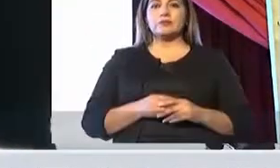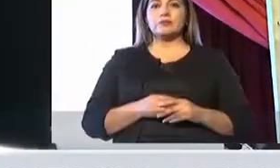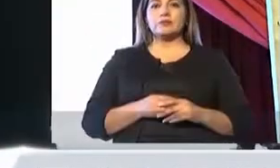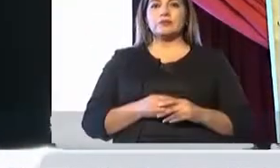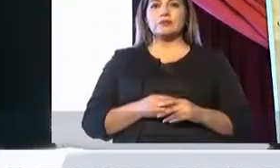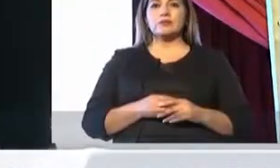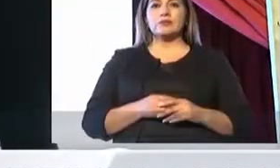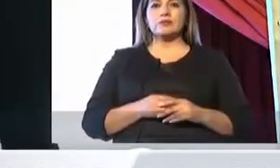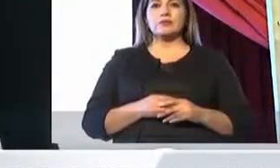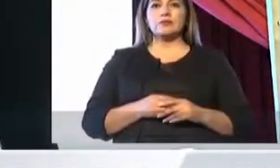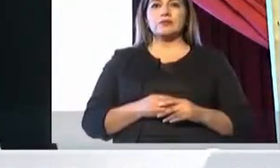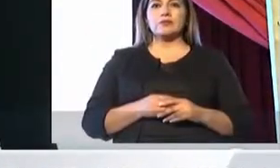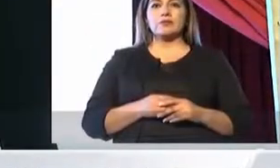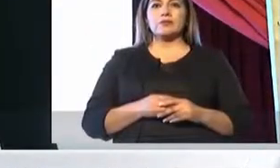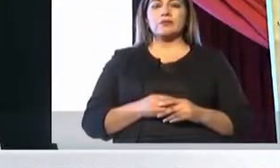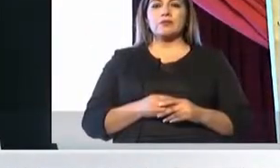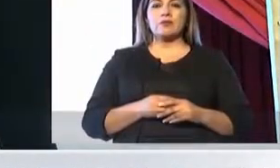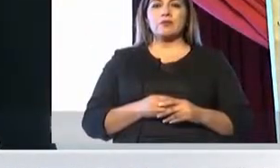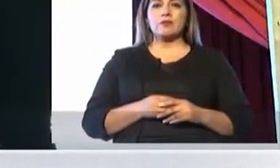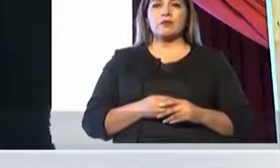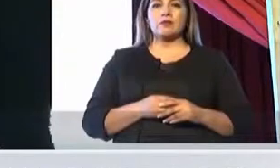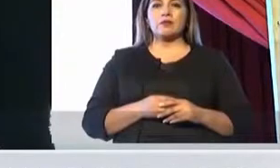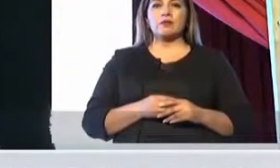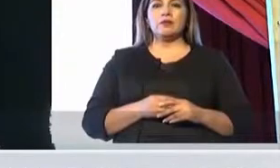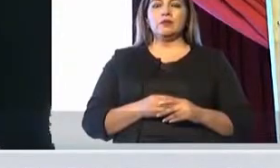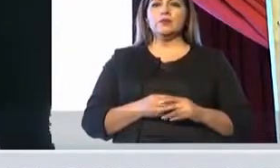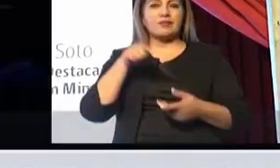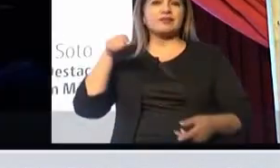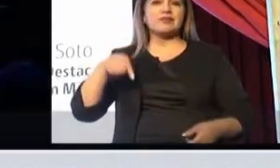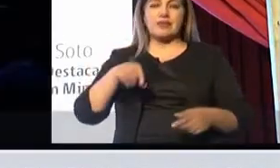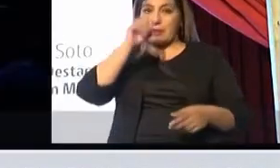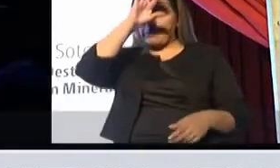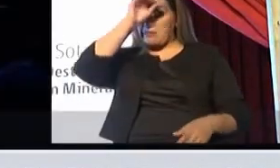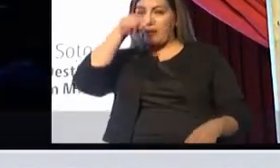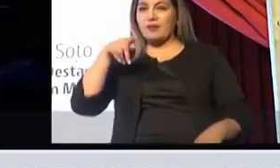regiones de Coquimbo, O'Higgins y el Maule, a los cuales se suman los proyectos